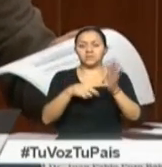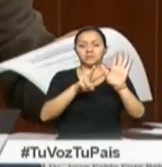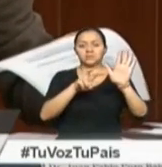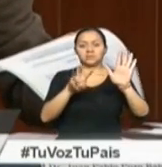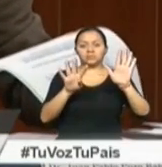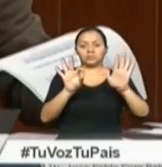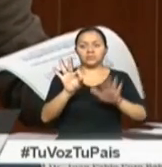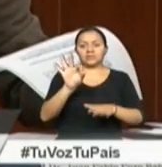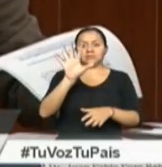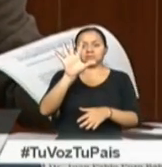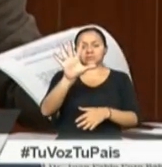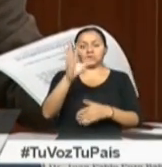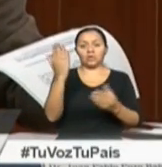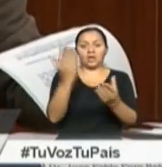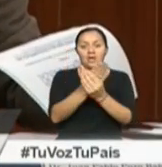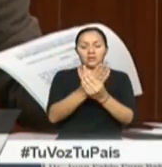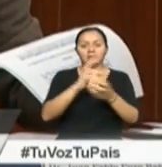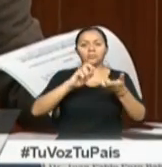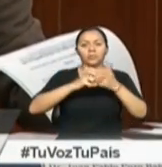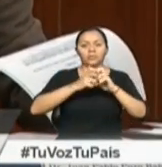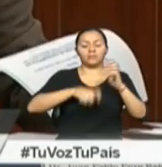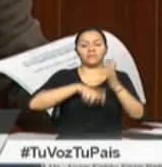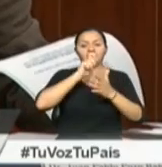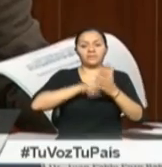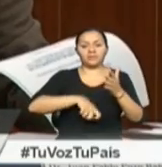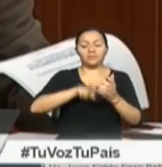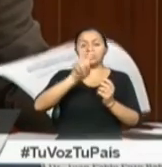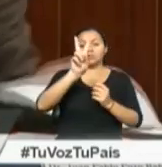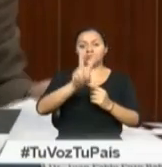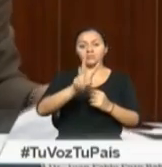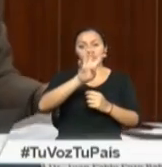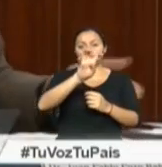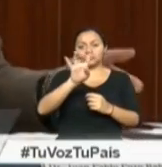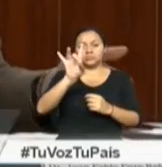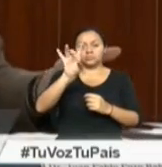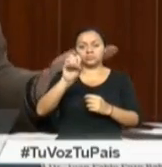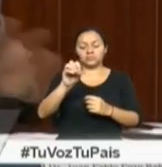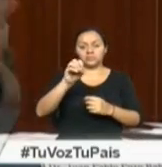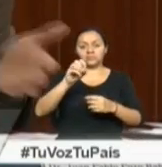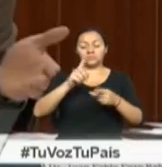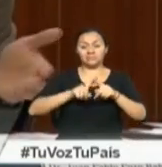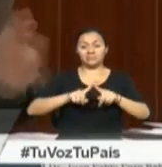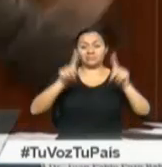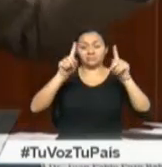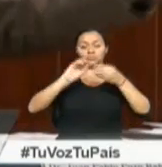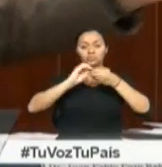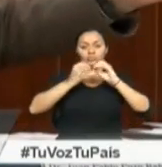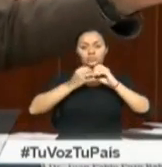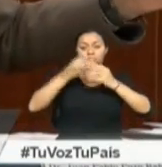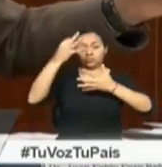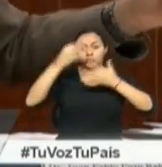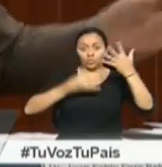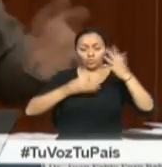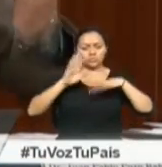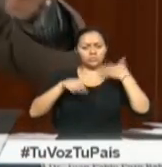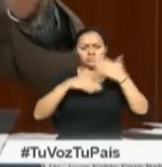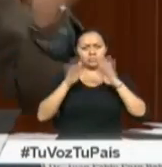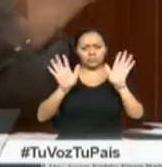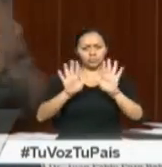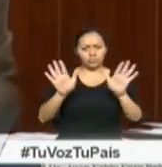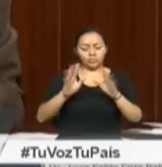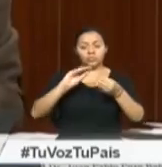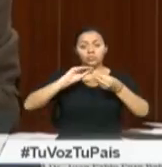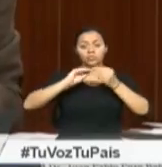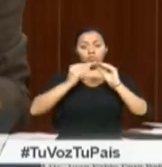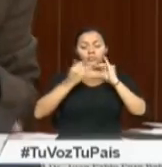1.795 actas con anomalías de firmas y 2.448 actas con diferencias numéricas. La suma no es todo, la suma da el